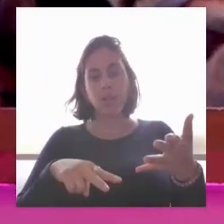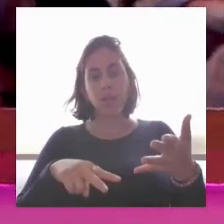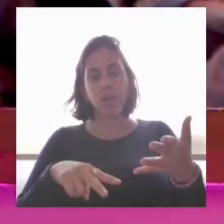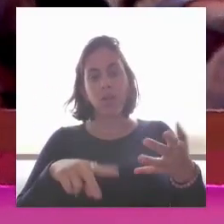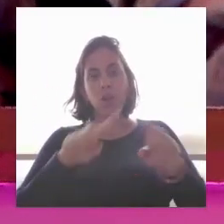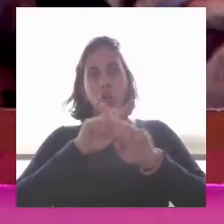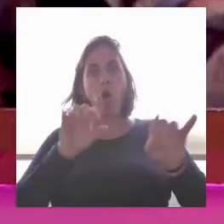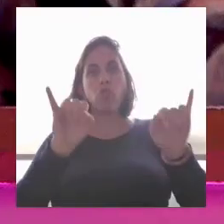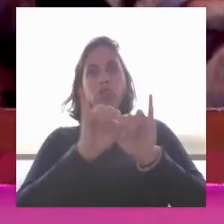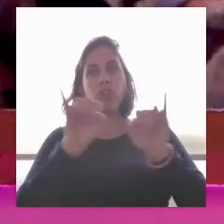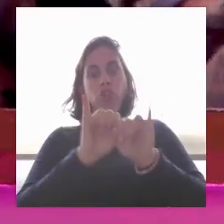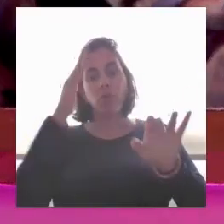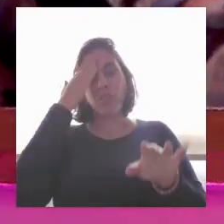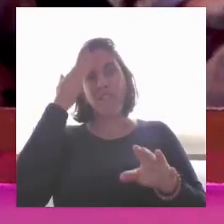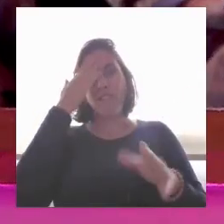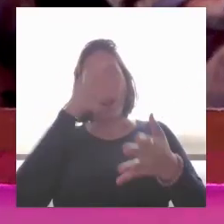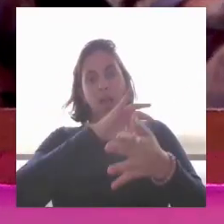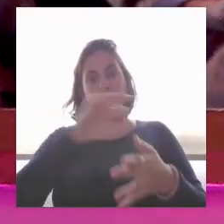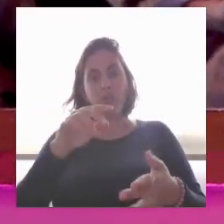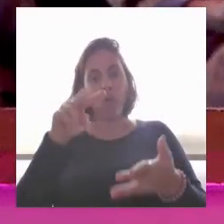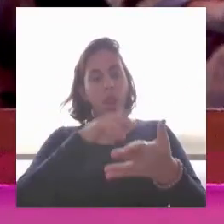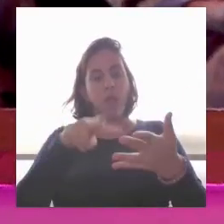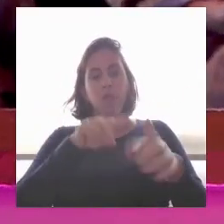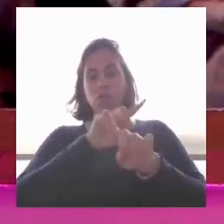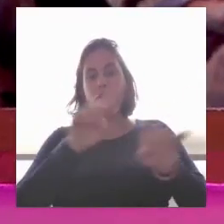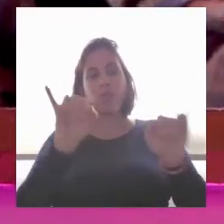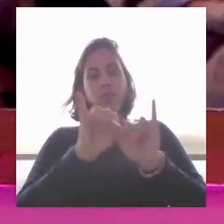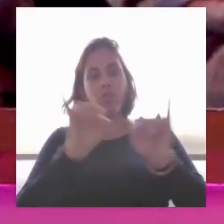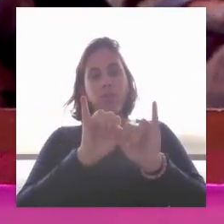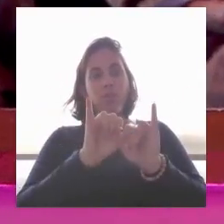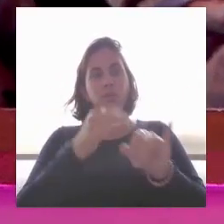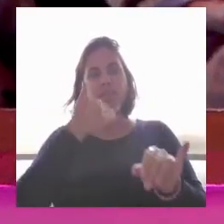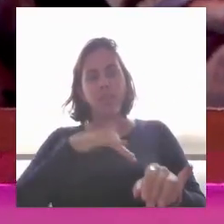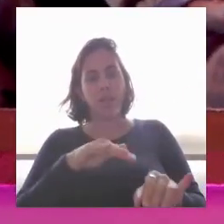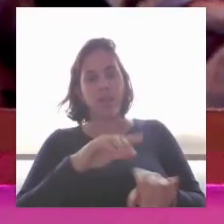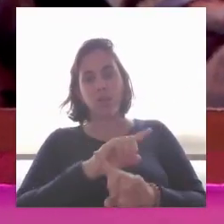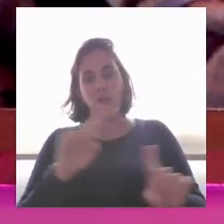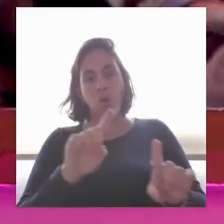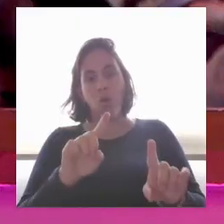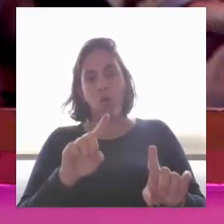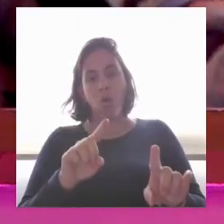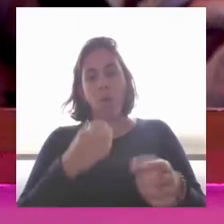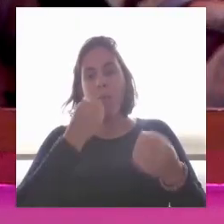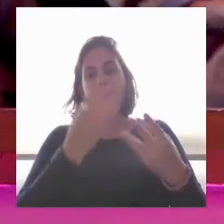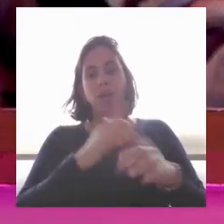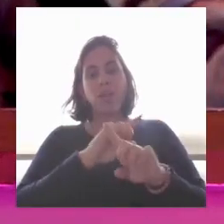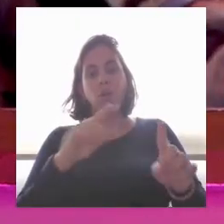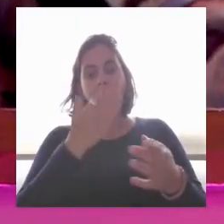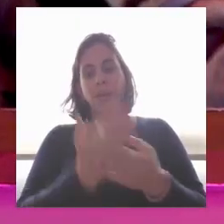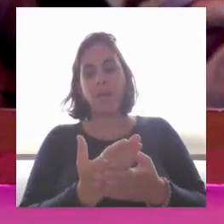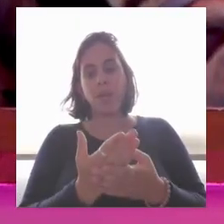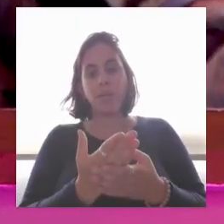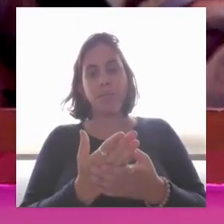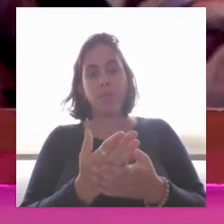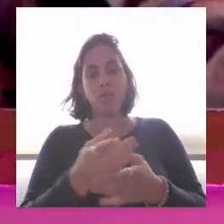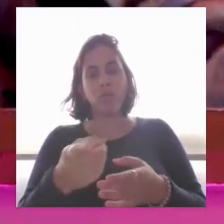saber el alfabeto. Y leer no es sinónimo de decodificar, porque no vamos a pedir que los gurises y las gurisas desde los